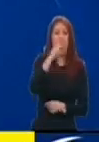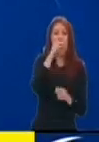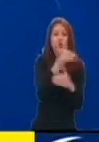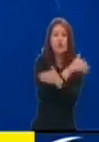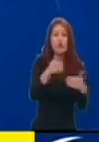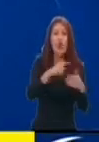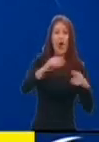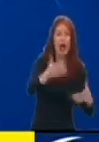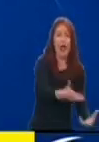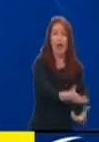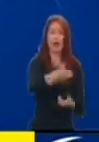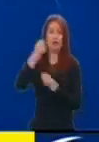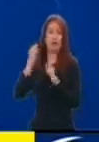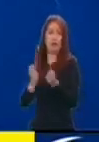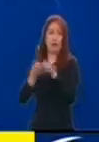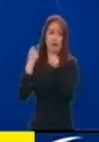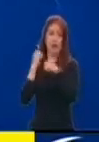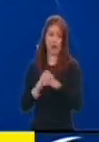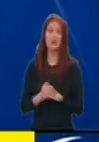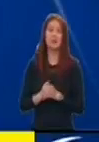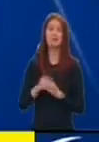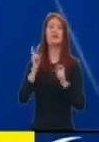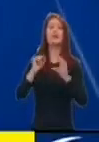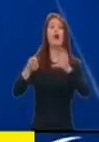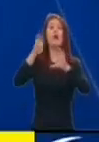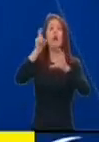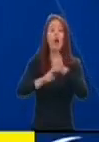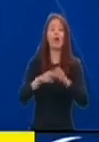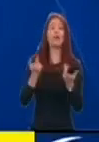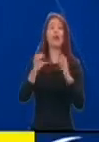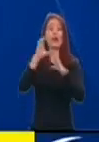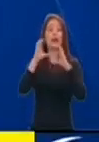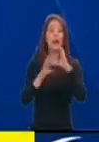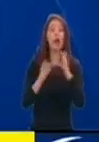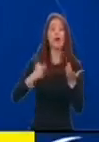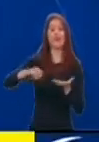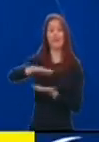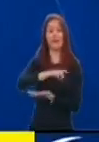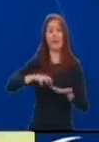arroyo. También hay emergencias en La Guajira, Cauca y Santander.